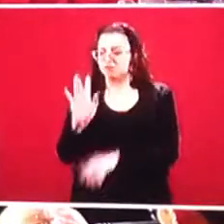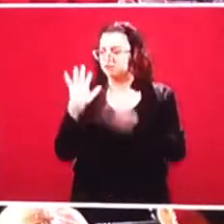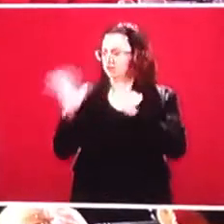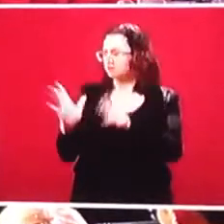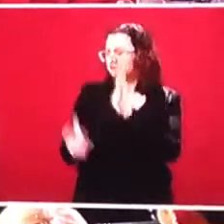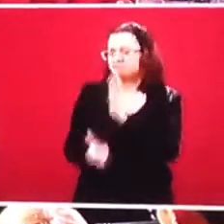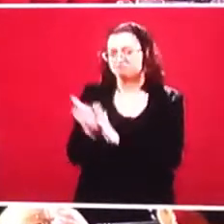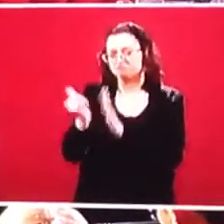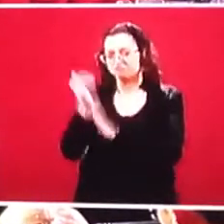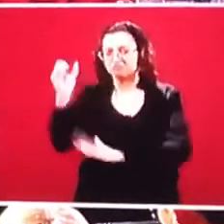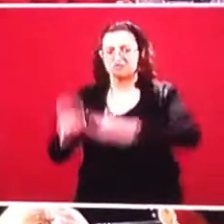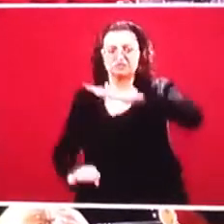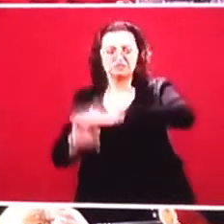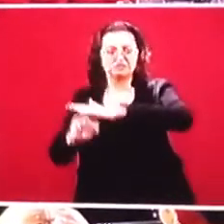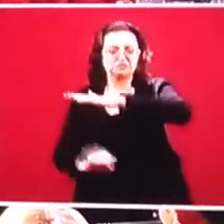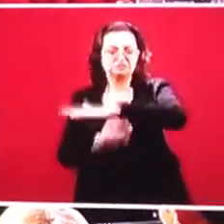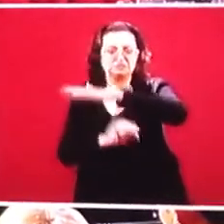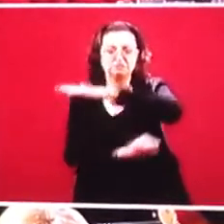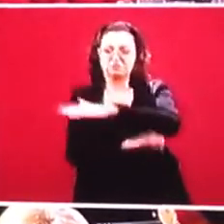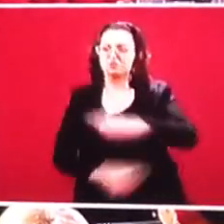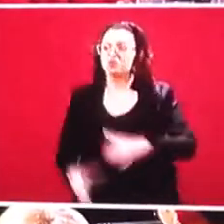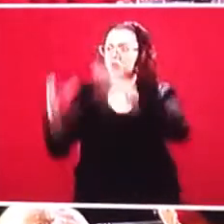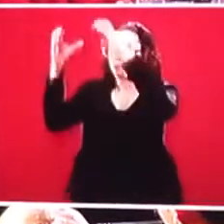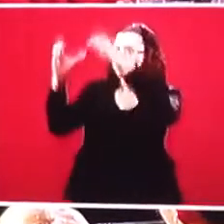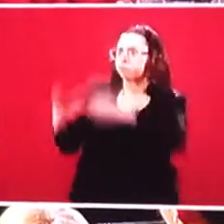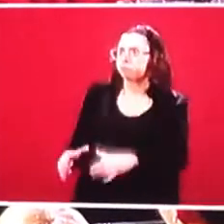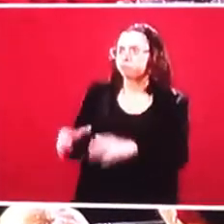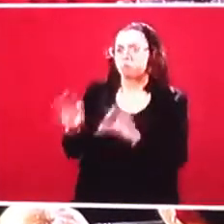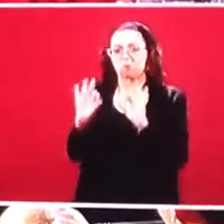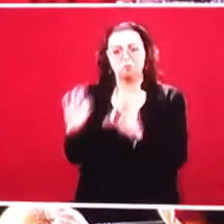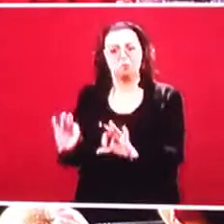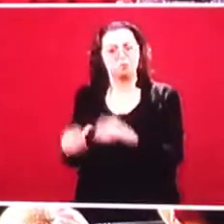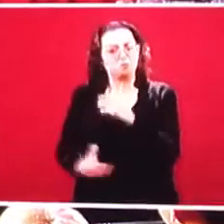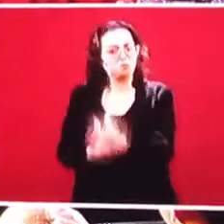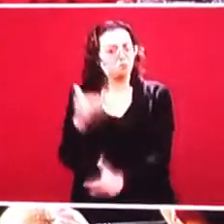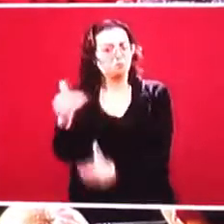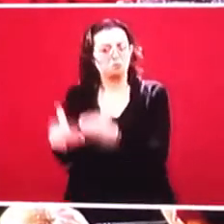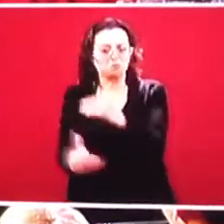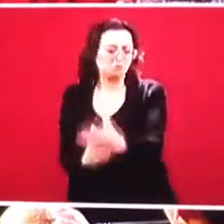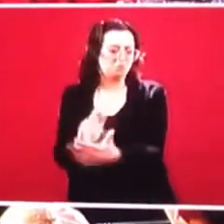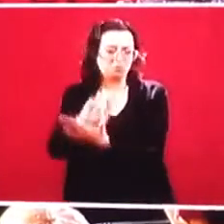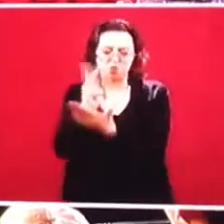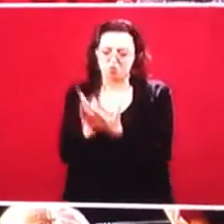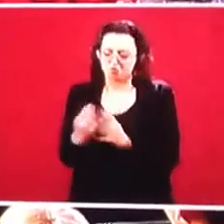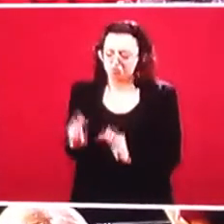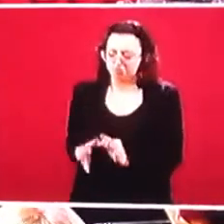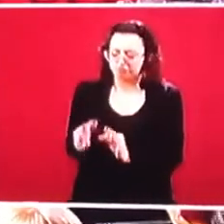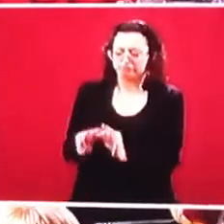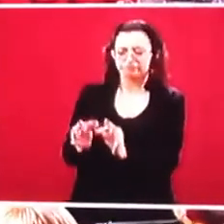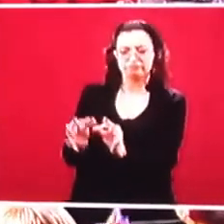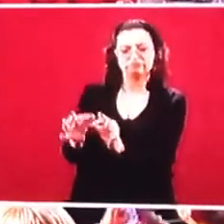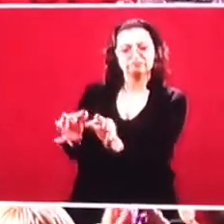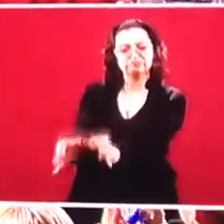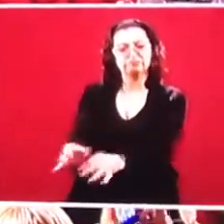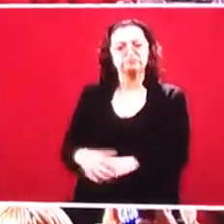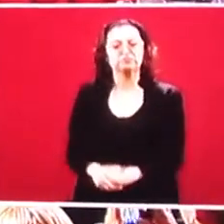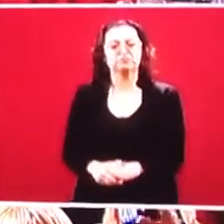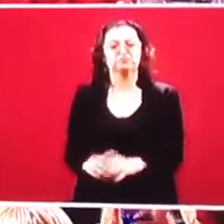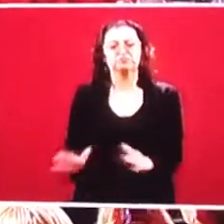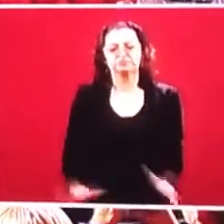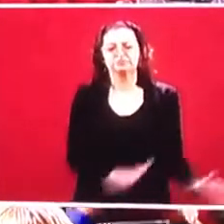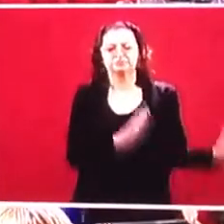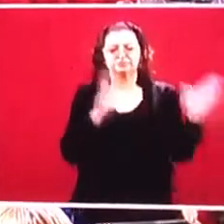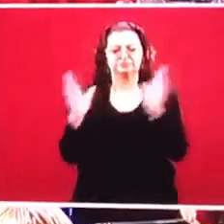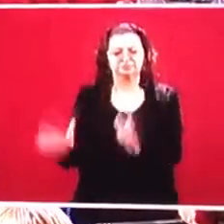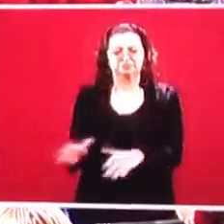identifica plenamente quiénes están haciendo los grandes negocios, rasurando lo que son los sueldos, o mejor dicho, los